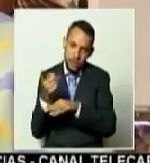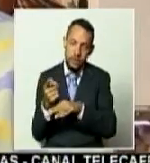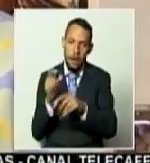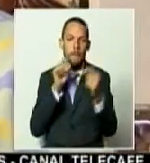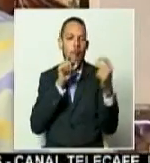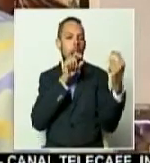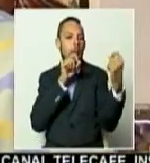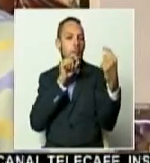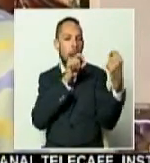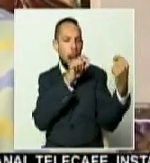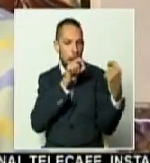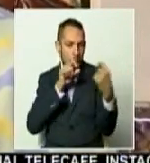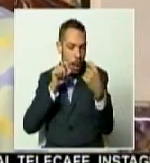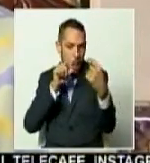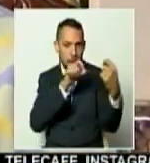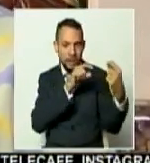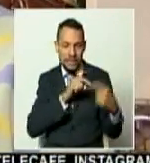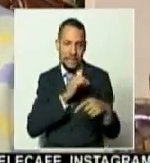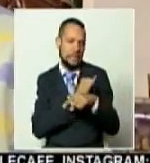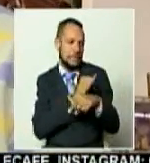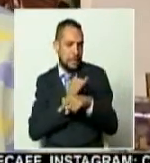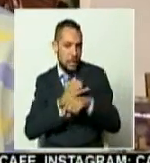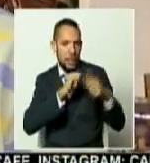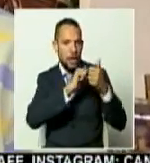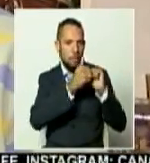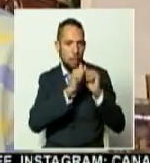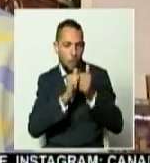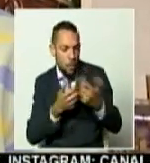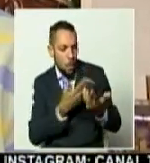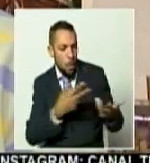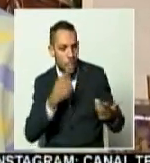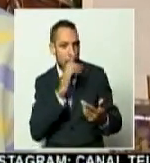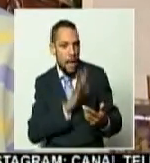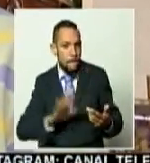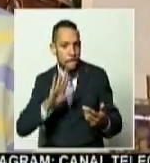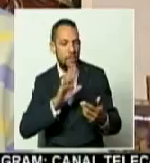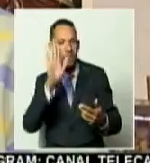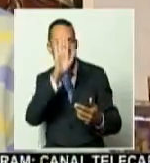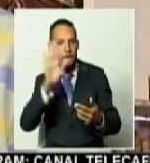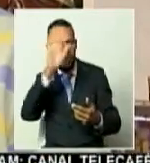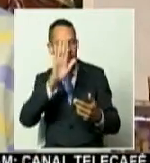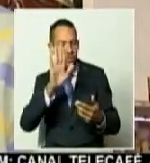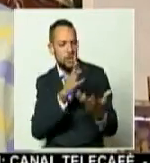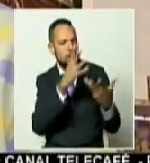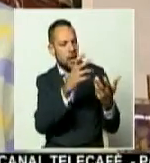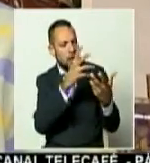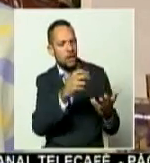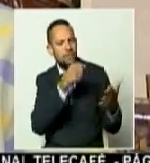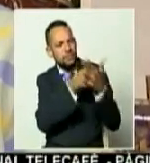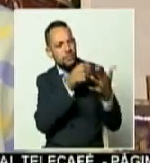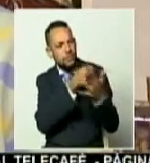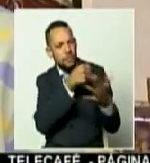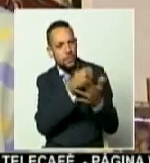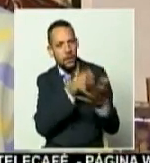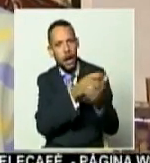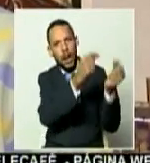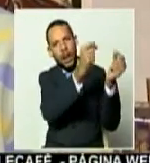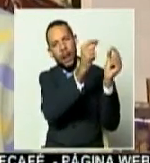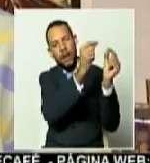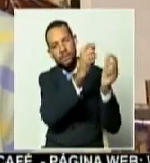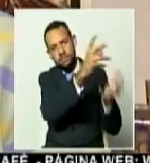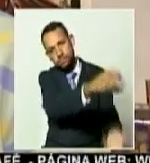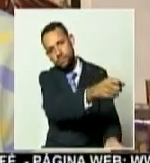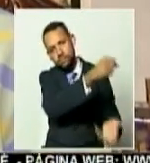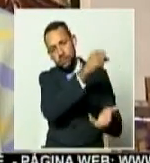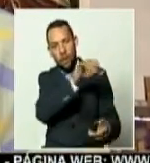entrevistas con los directores de los institutos, tanto municipal como departamental, para lograr tener un auxilio, lograr tener